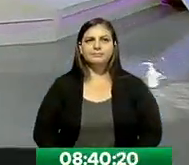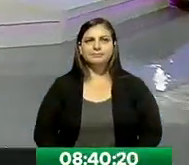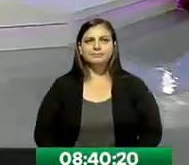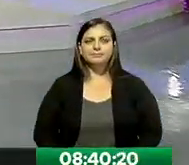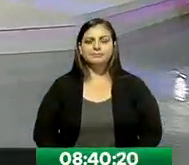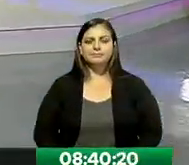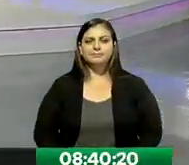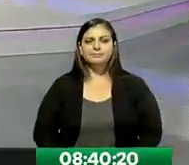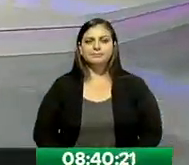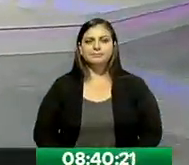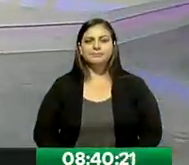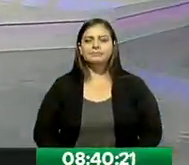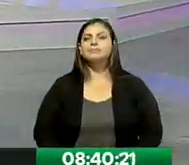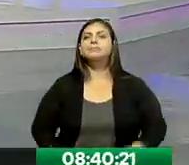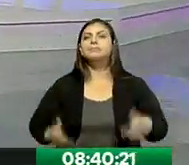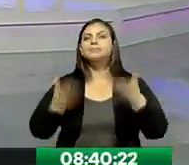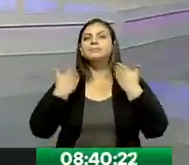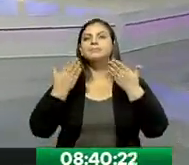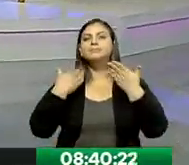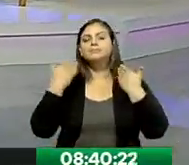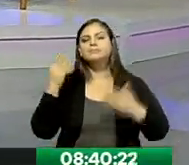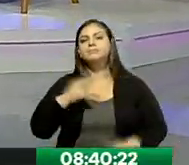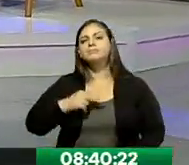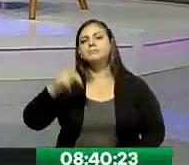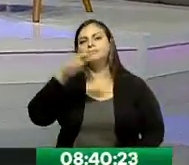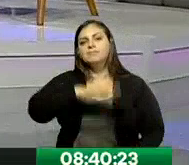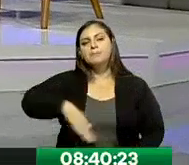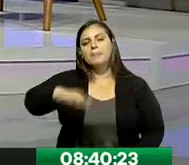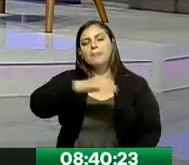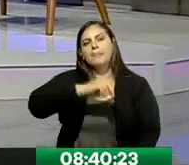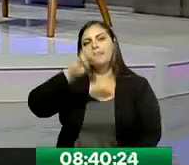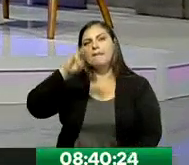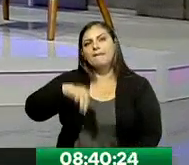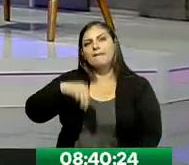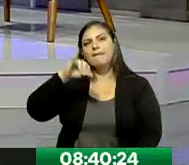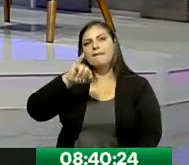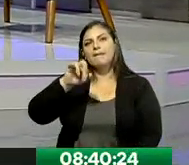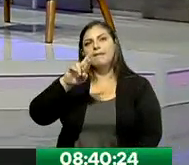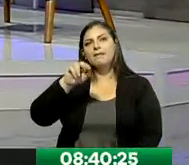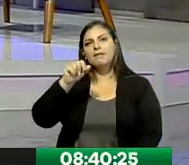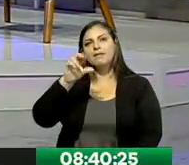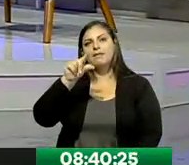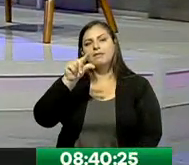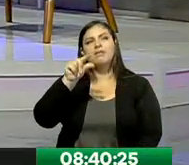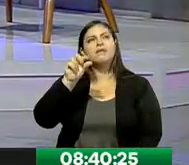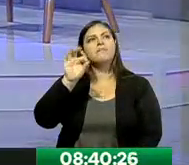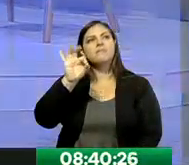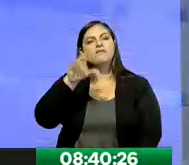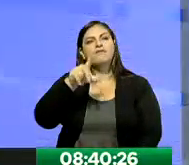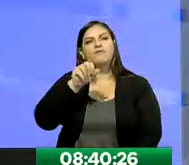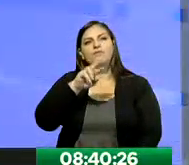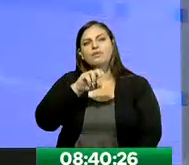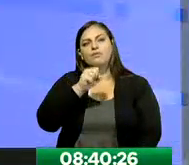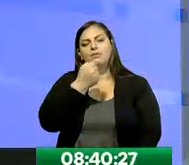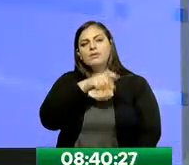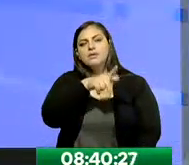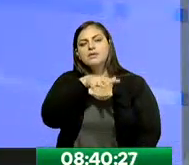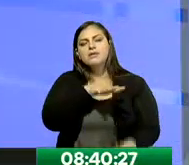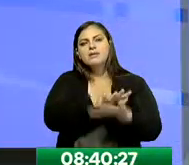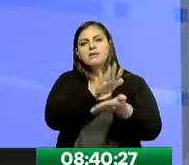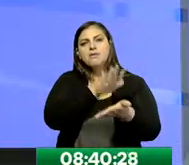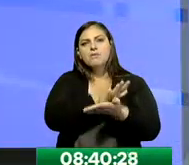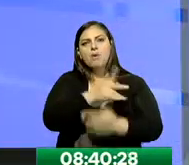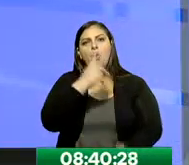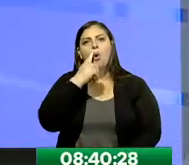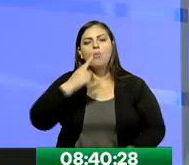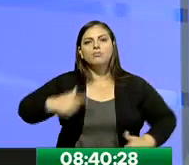El guardia de seguridad de un centro educativo evitó que un delincuente huya tras ingresar para robar enseres de esa institución